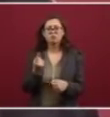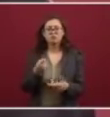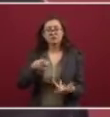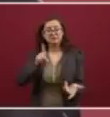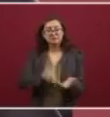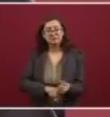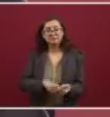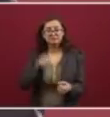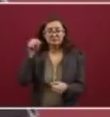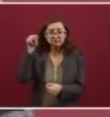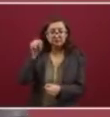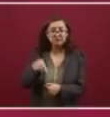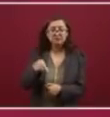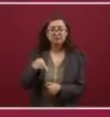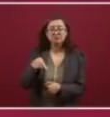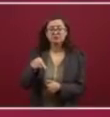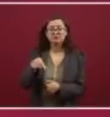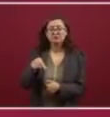aduanas